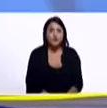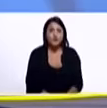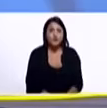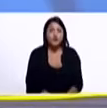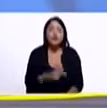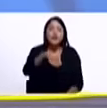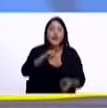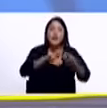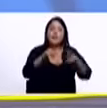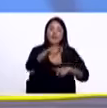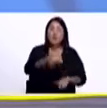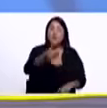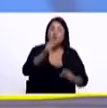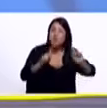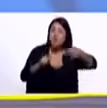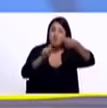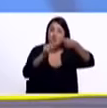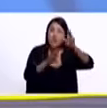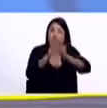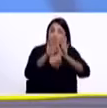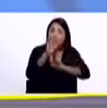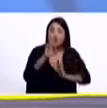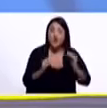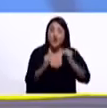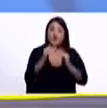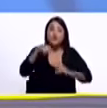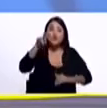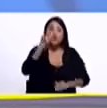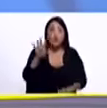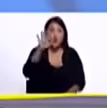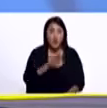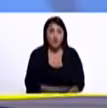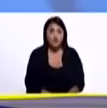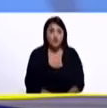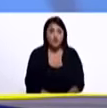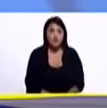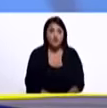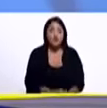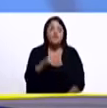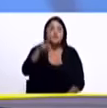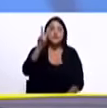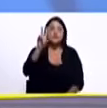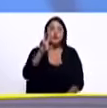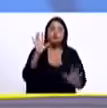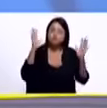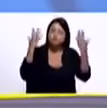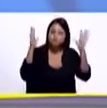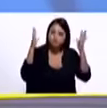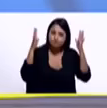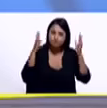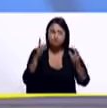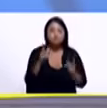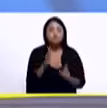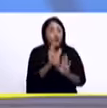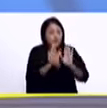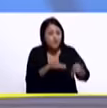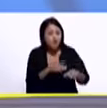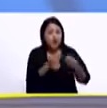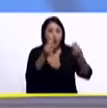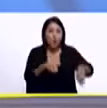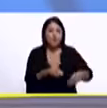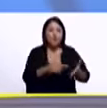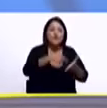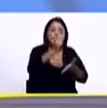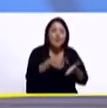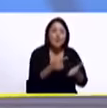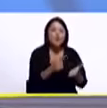la paz es la base fundamental del desarrollo y el equilibrio nacional, la sociedad venezolana celebra y respalda los acuerdos de